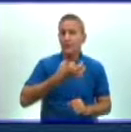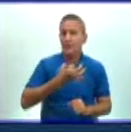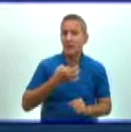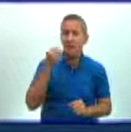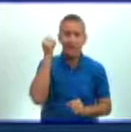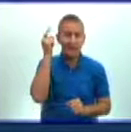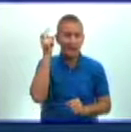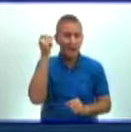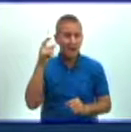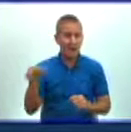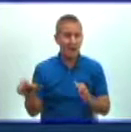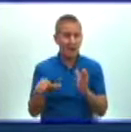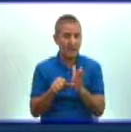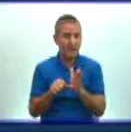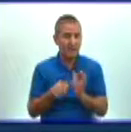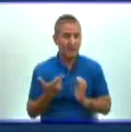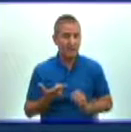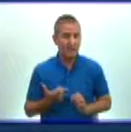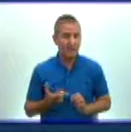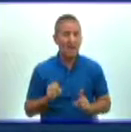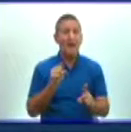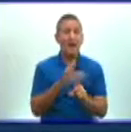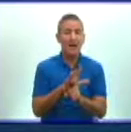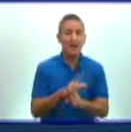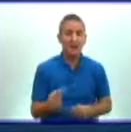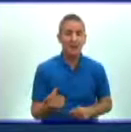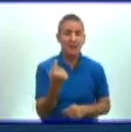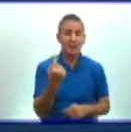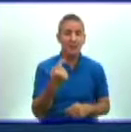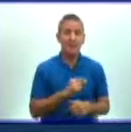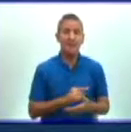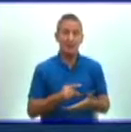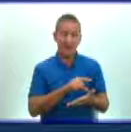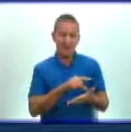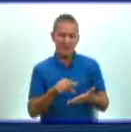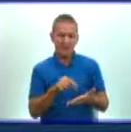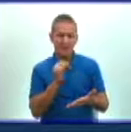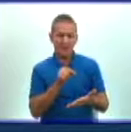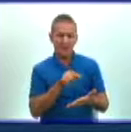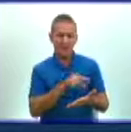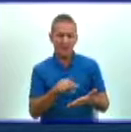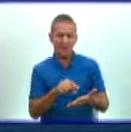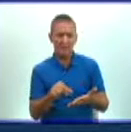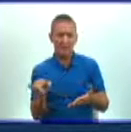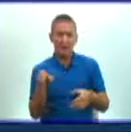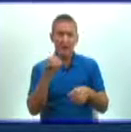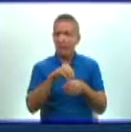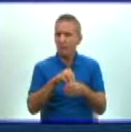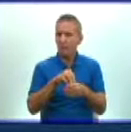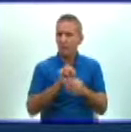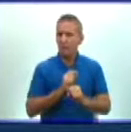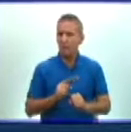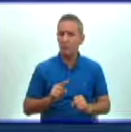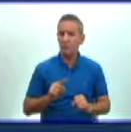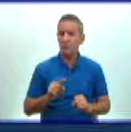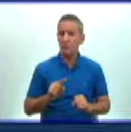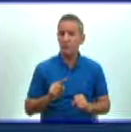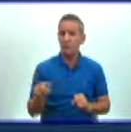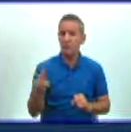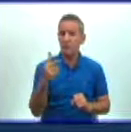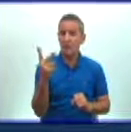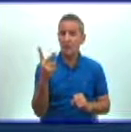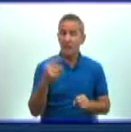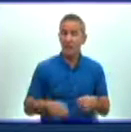idea central al inicio del primer párrafo, en ese párrafo introductorio, y en el